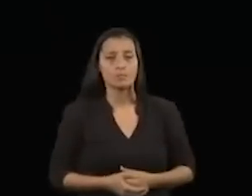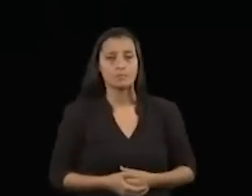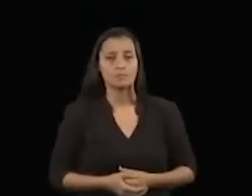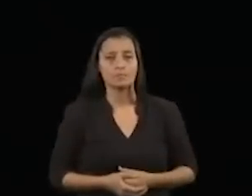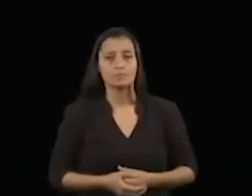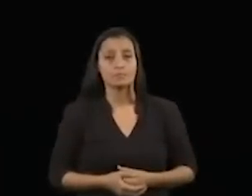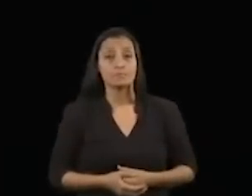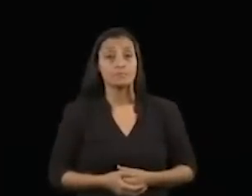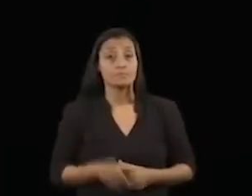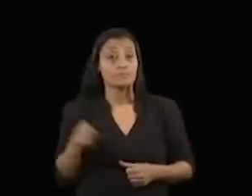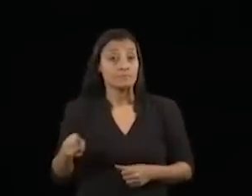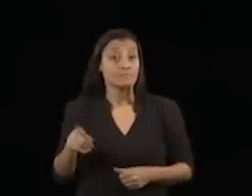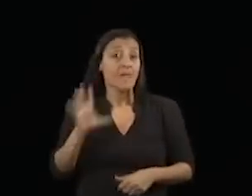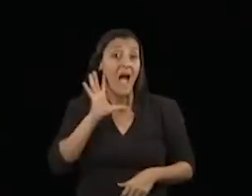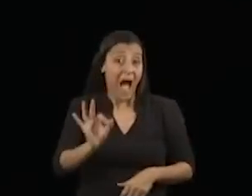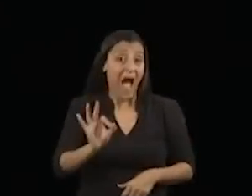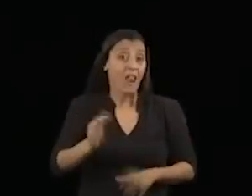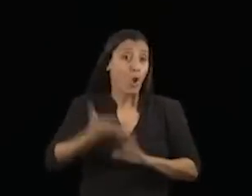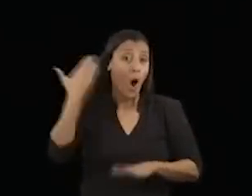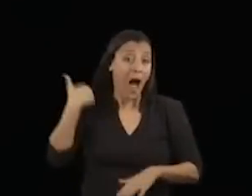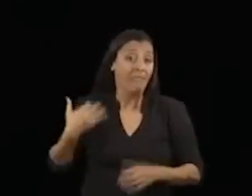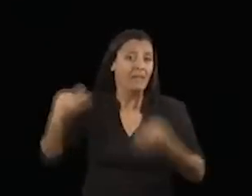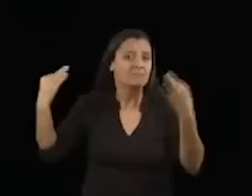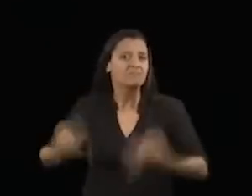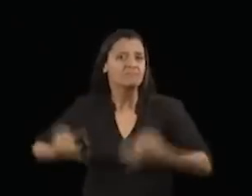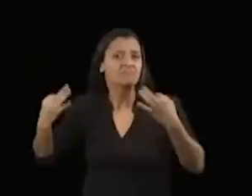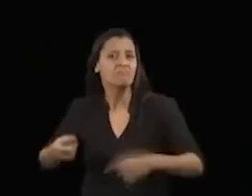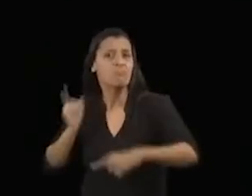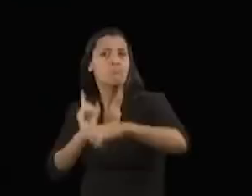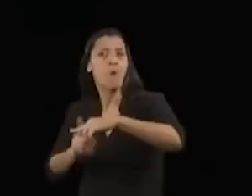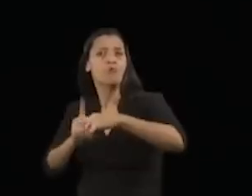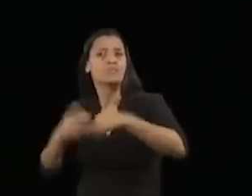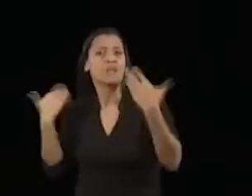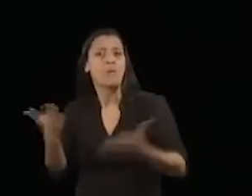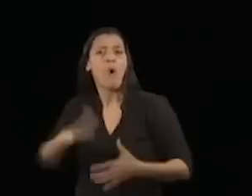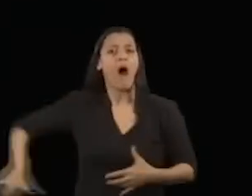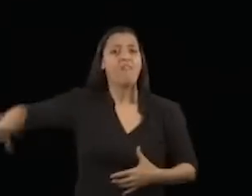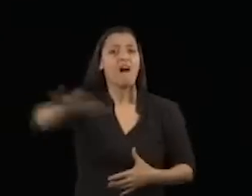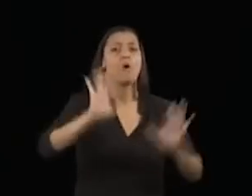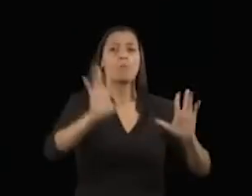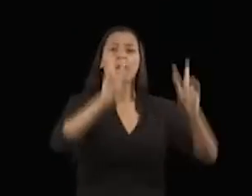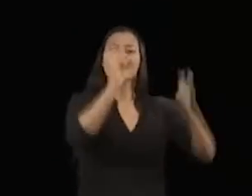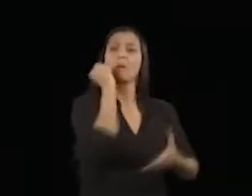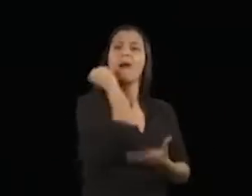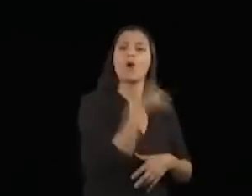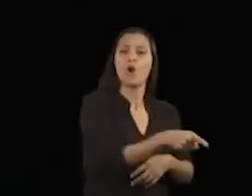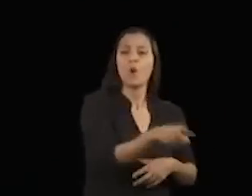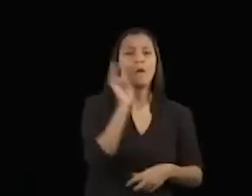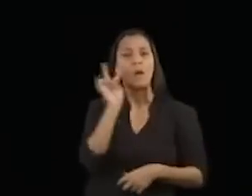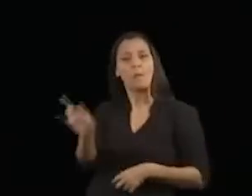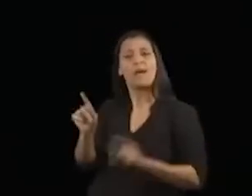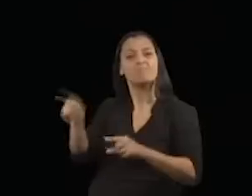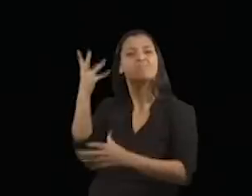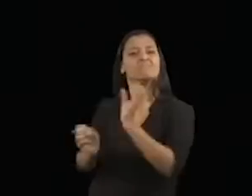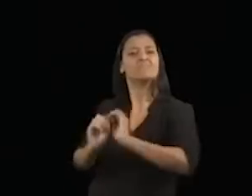que algo que fue tan bueno para la humanidad, la microeconomía lo trata como algo malo? Bueno, eso tiene varios